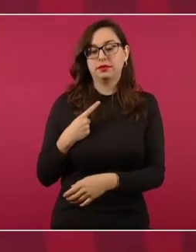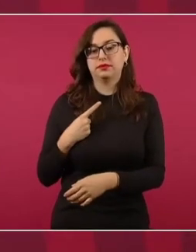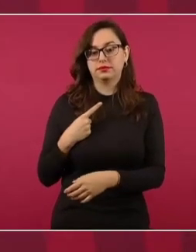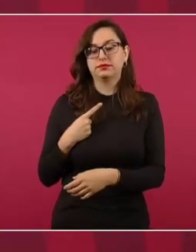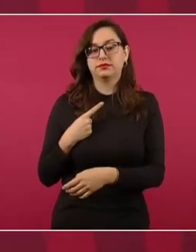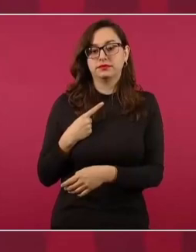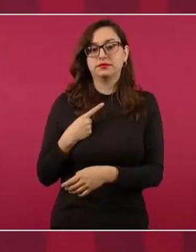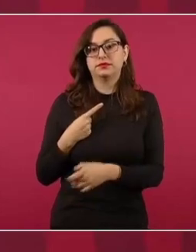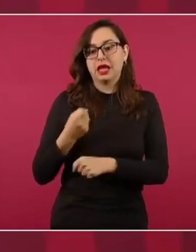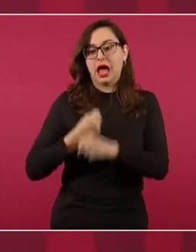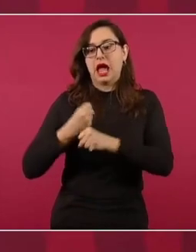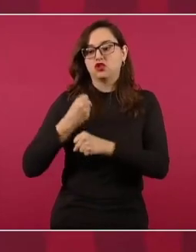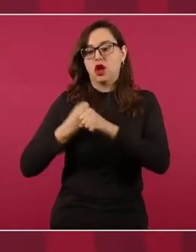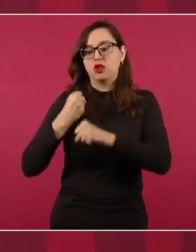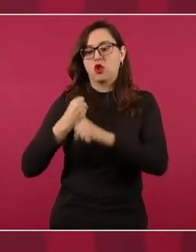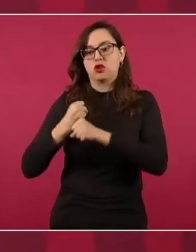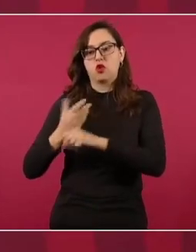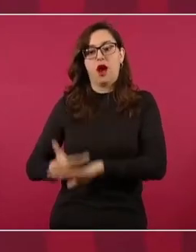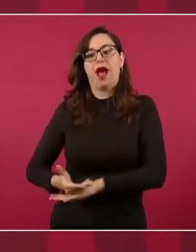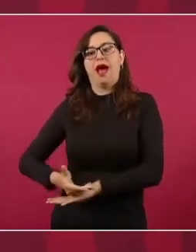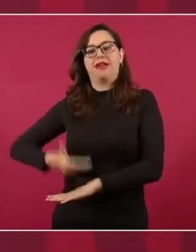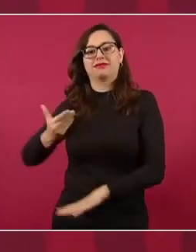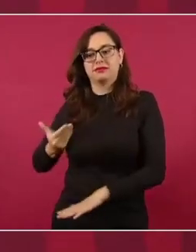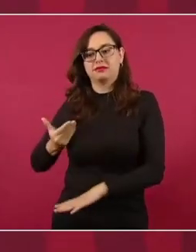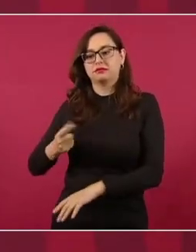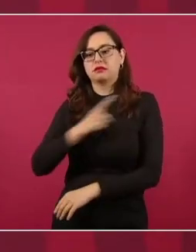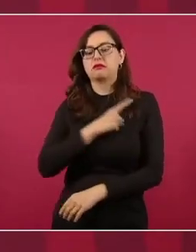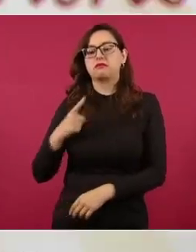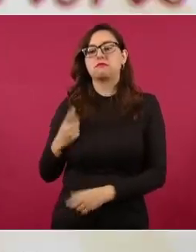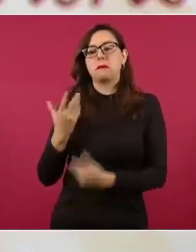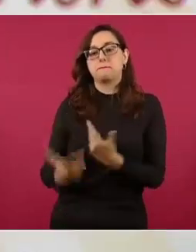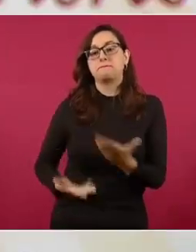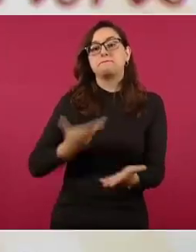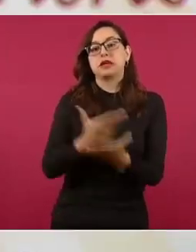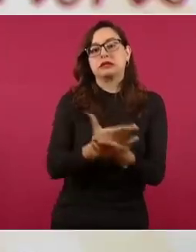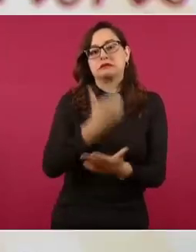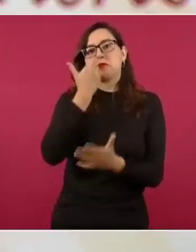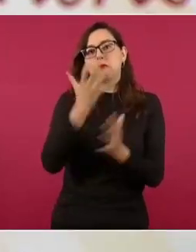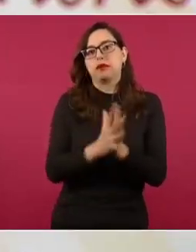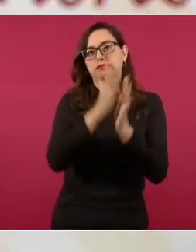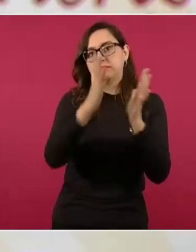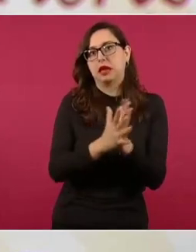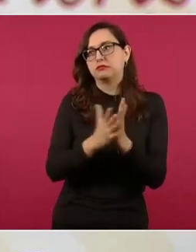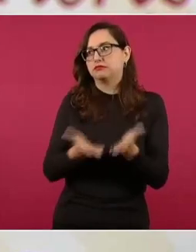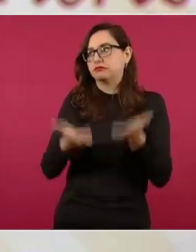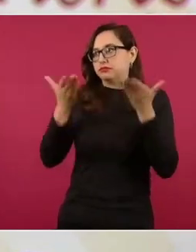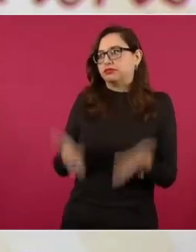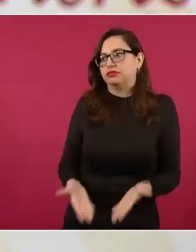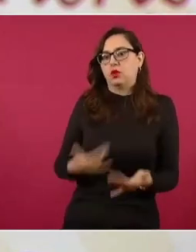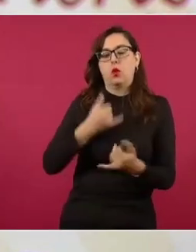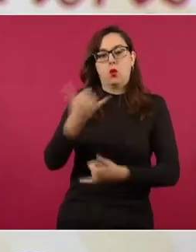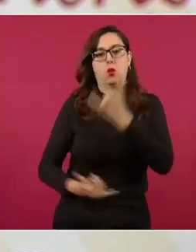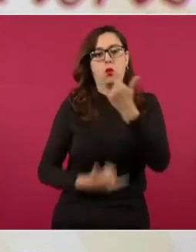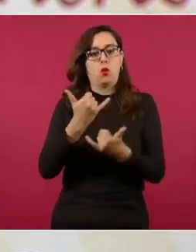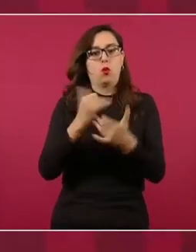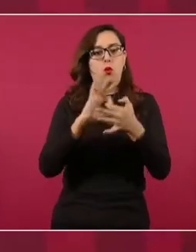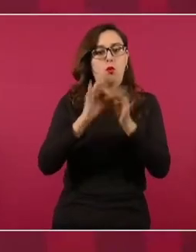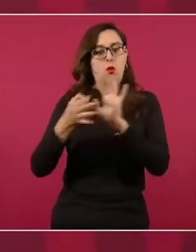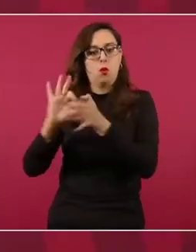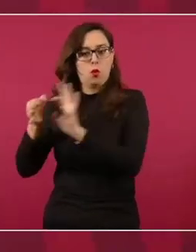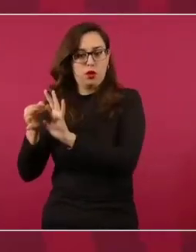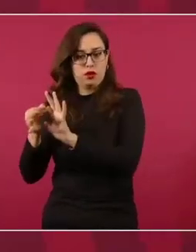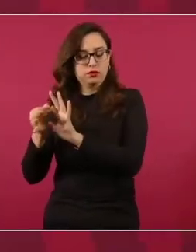Con más años antes se tiene que presentar, pues si quieres participar o no quieres participar. Ya ahora se está